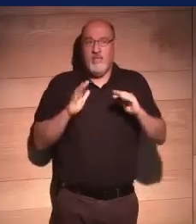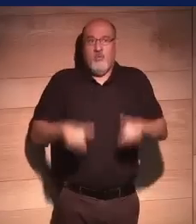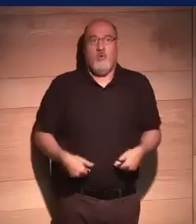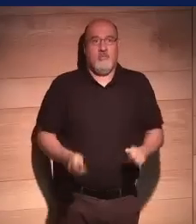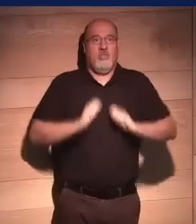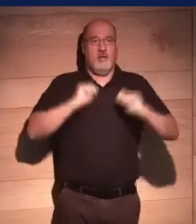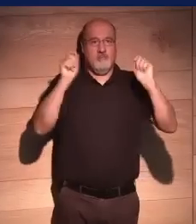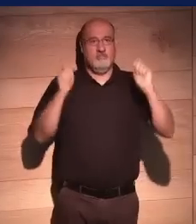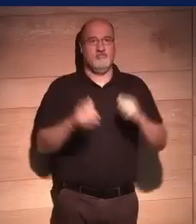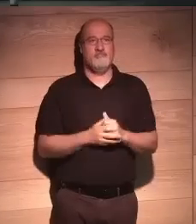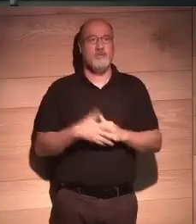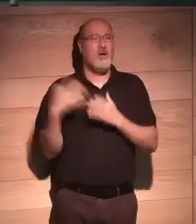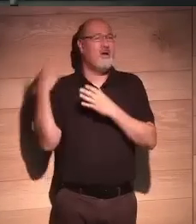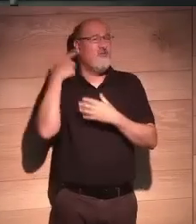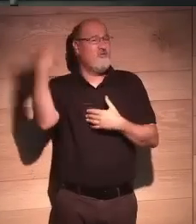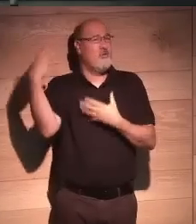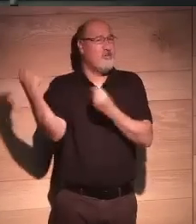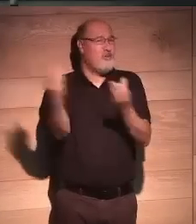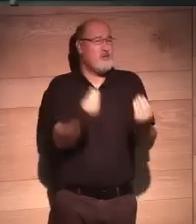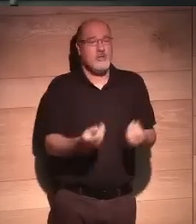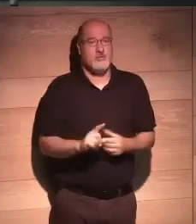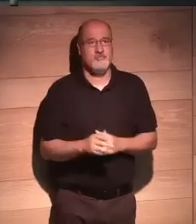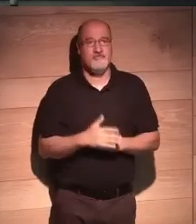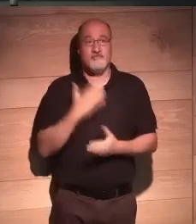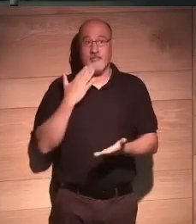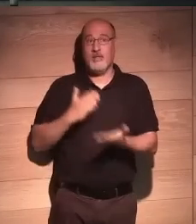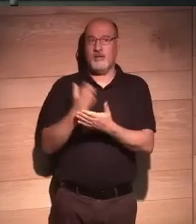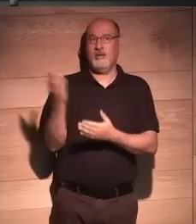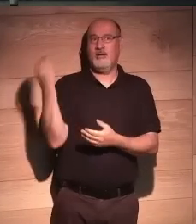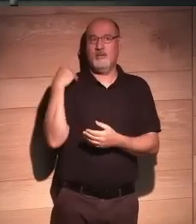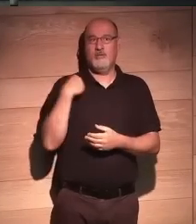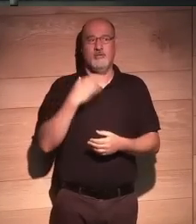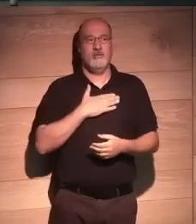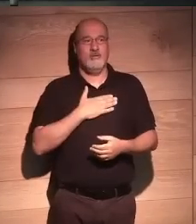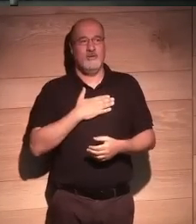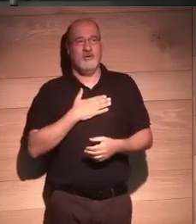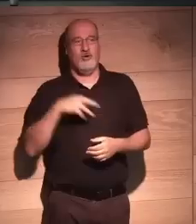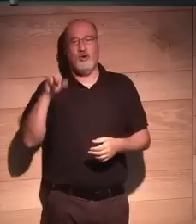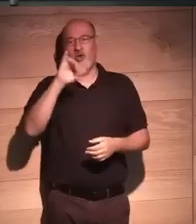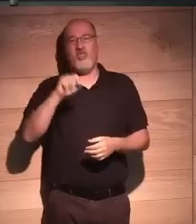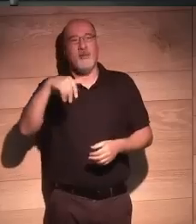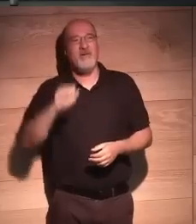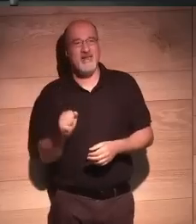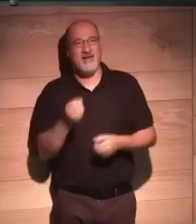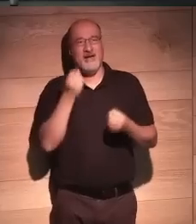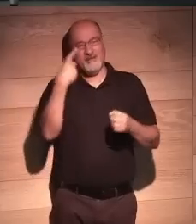ser popular. Es que la tele es muy hermosa. Hombre, a Rosamena, ¿cuánto te echo de menos? Bueno,